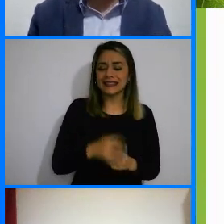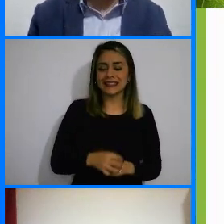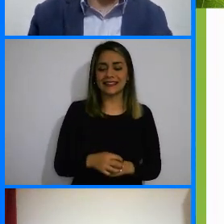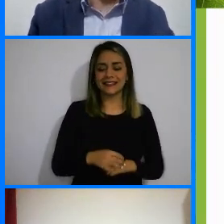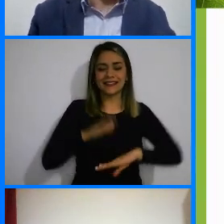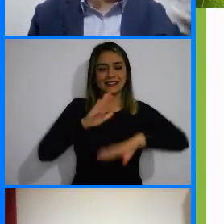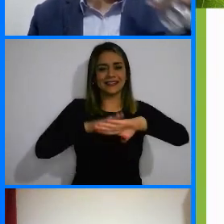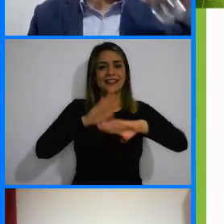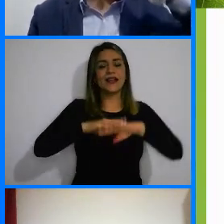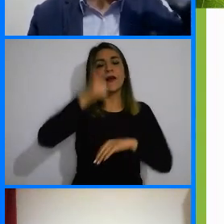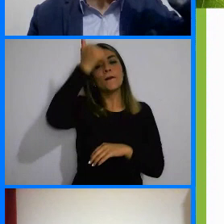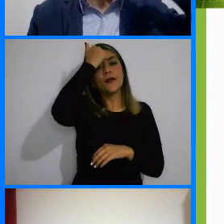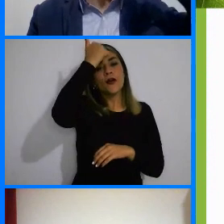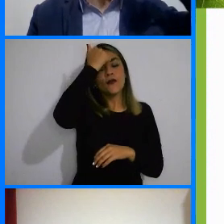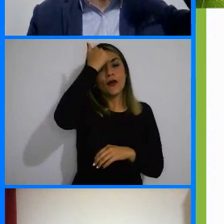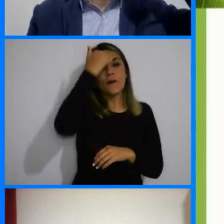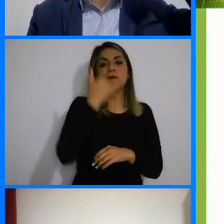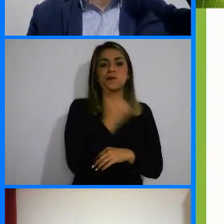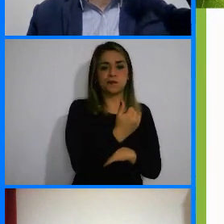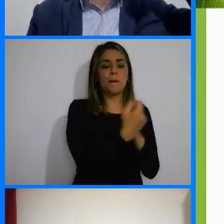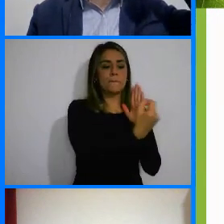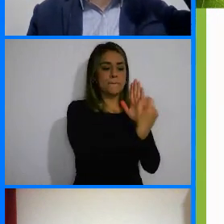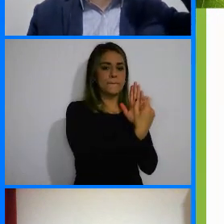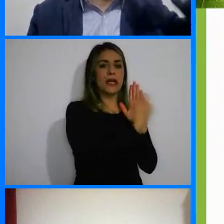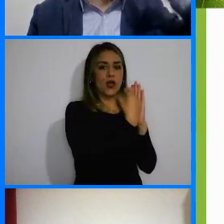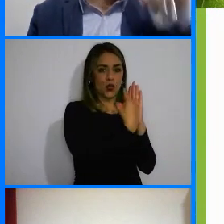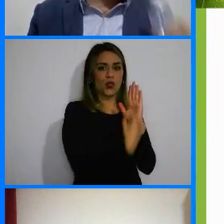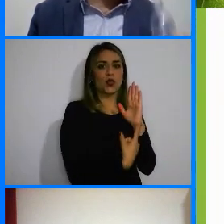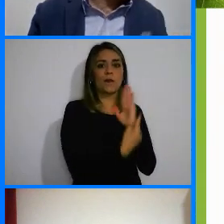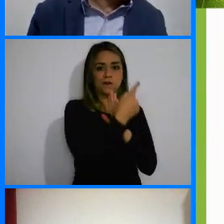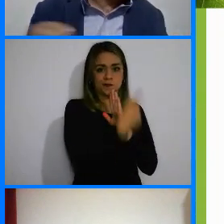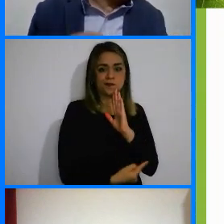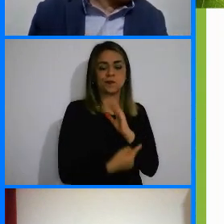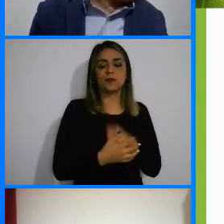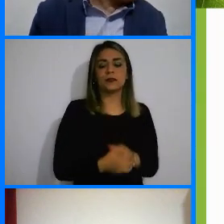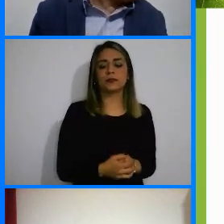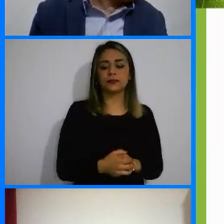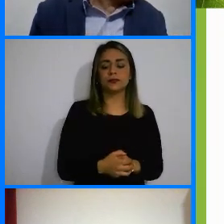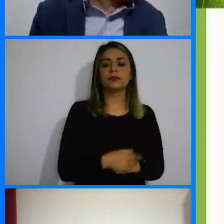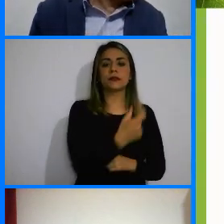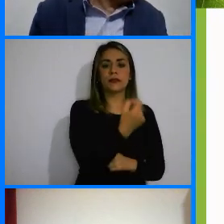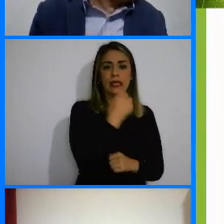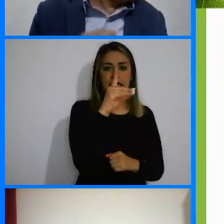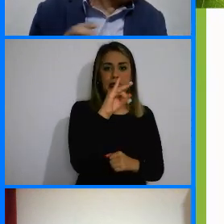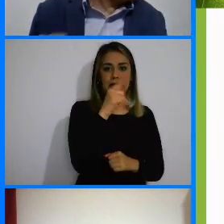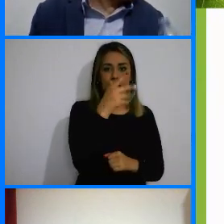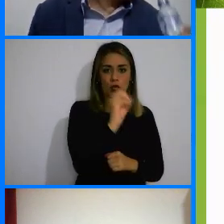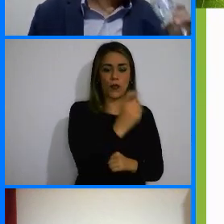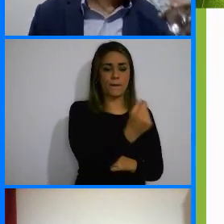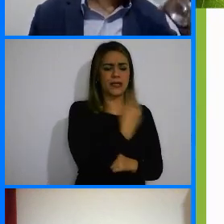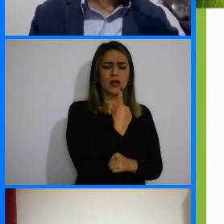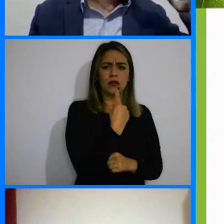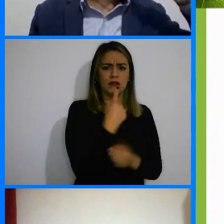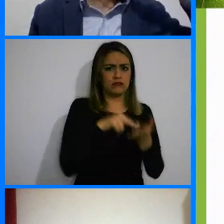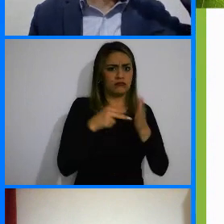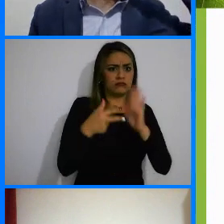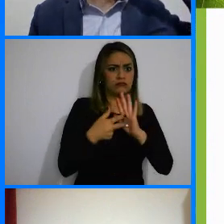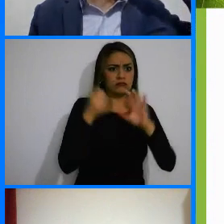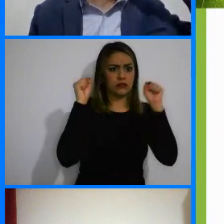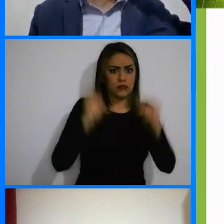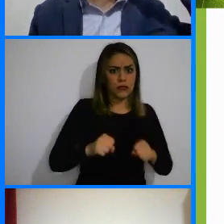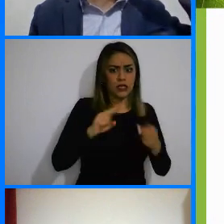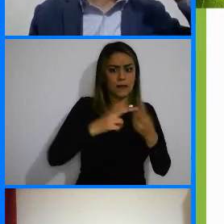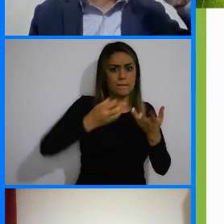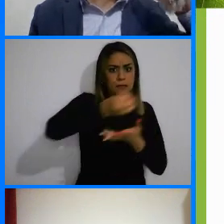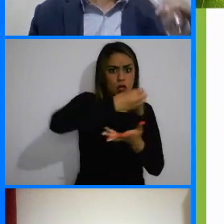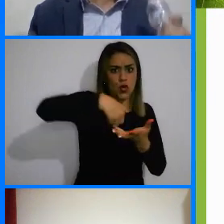Profe, aquí tenemos unas preguntas, sí señor. Nos pregunta Diego Fernando. O sea, se podría decir que la biología